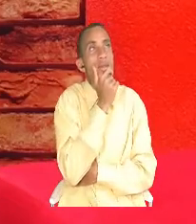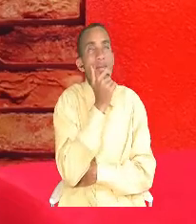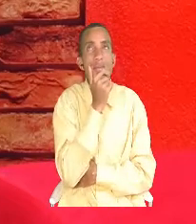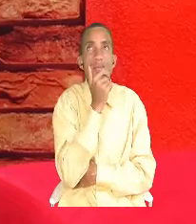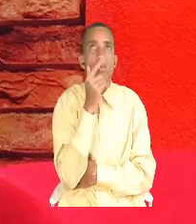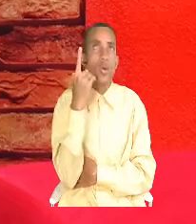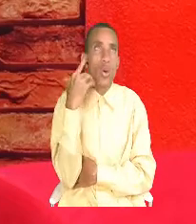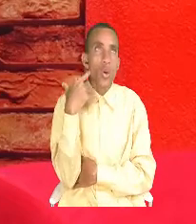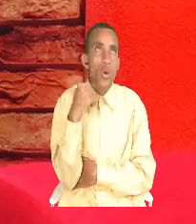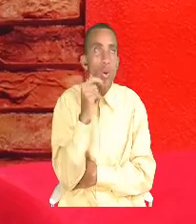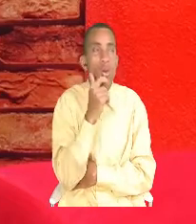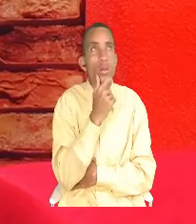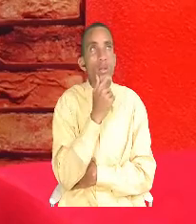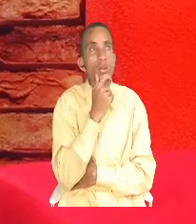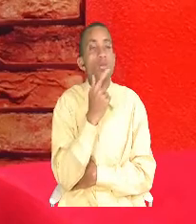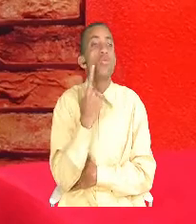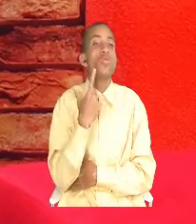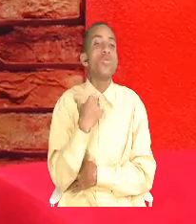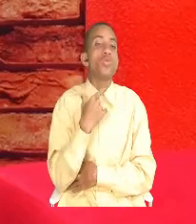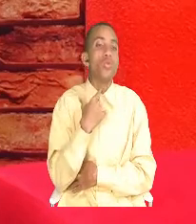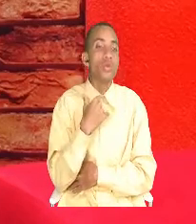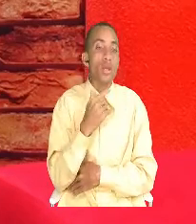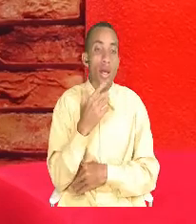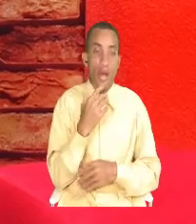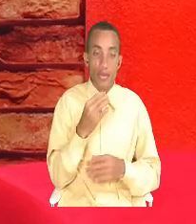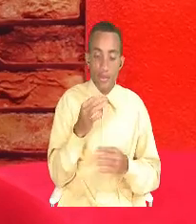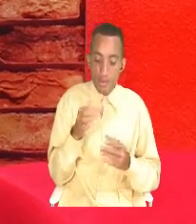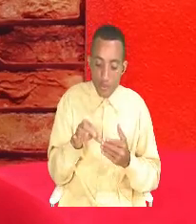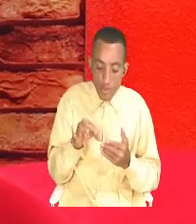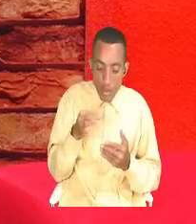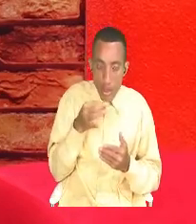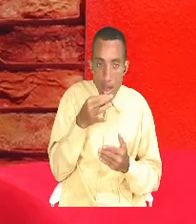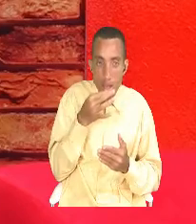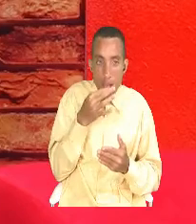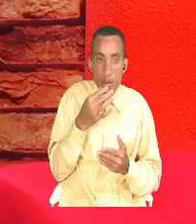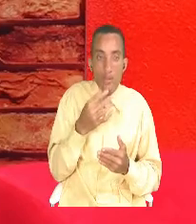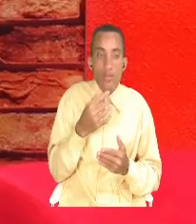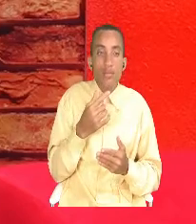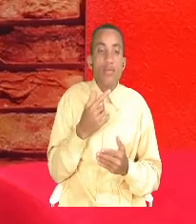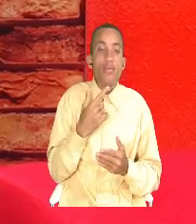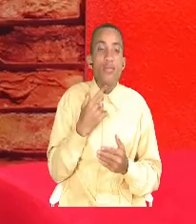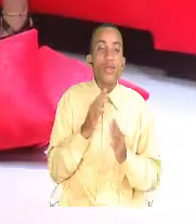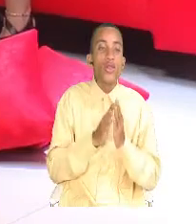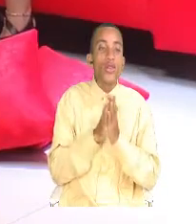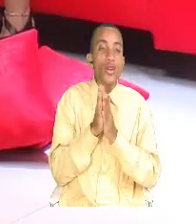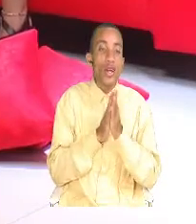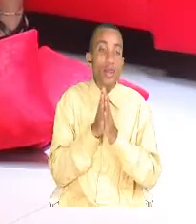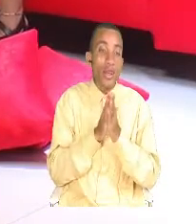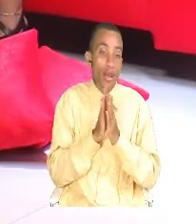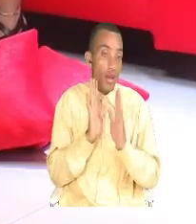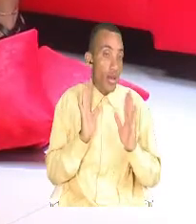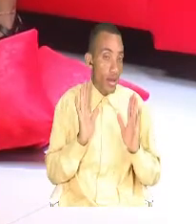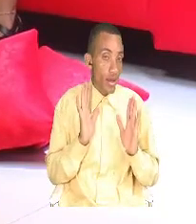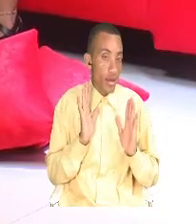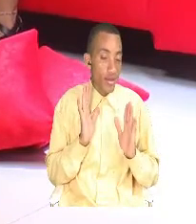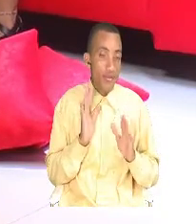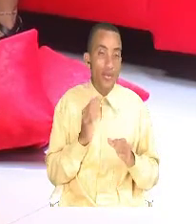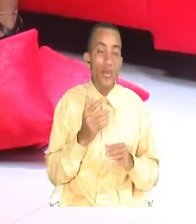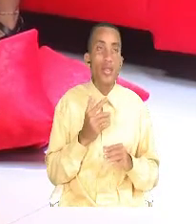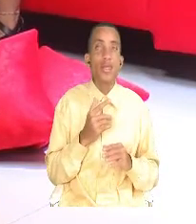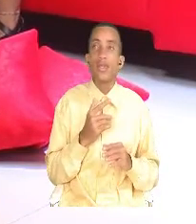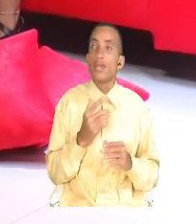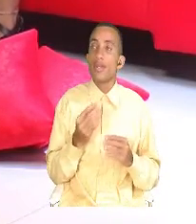diario vivir. Y dime, ¿a quién no le gusta comerse una pastillita de chocolate? A claro, todos. Me encanta el chocolate. Ok, sufrimos porque no nos